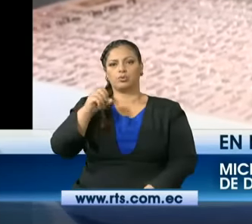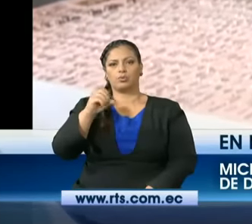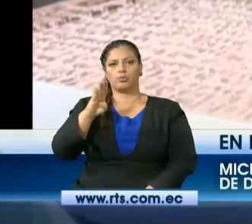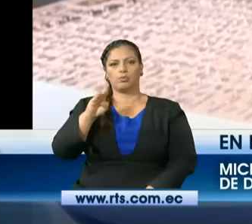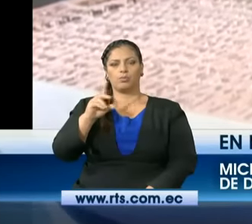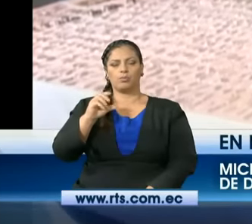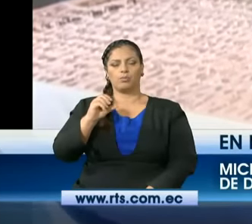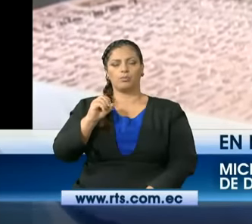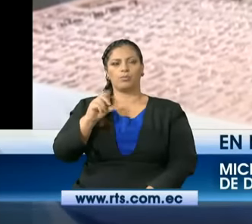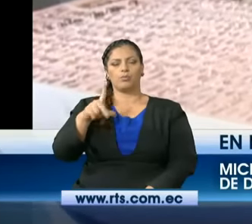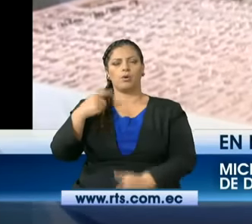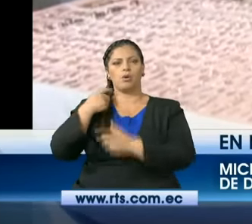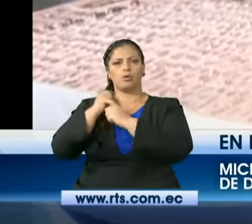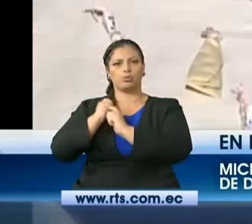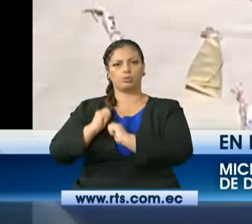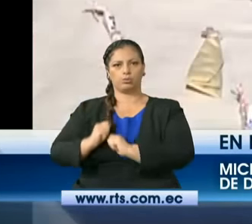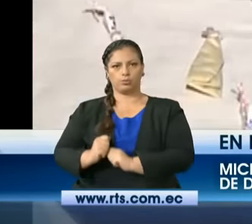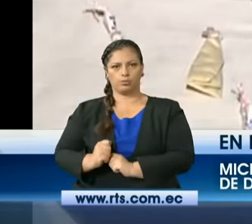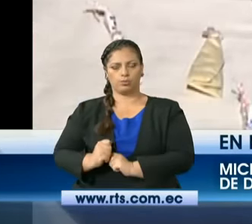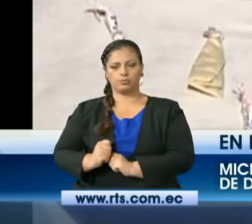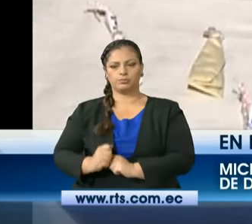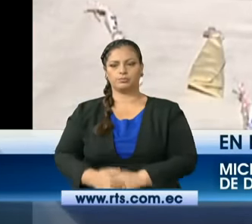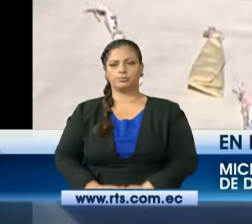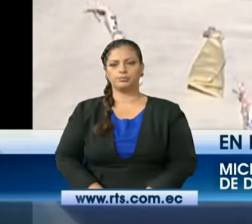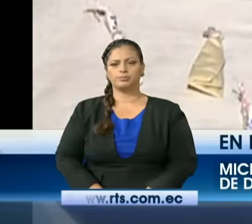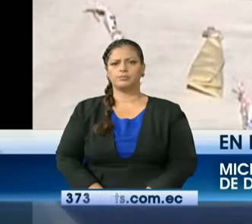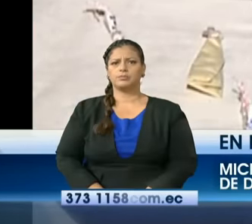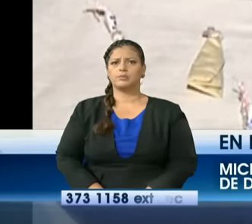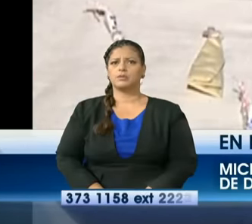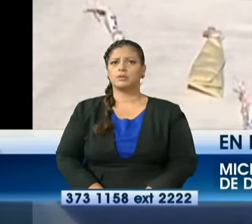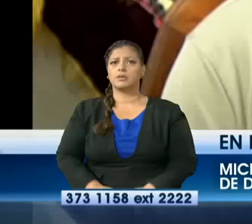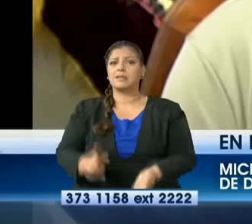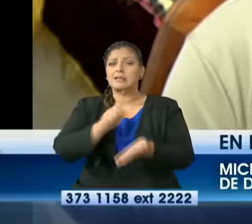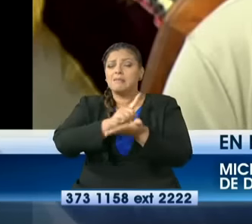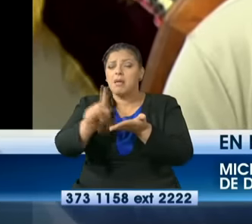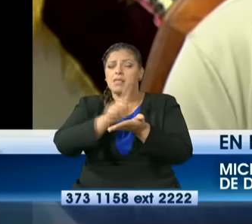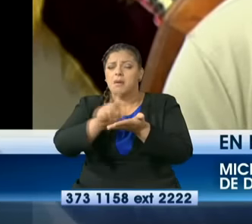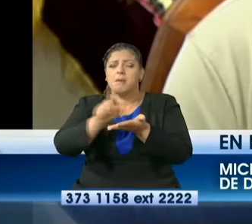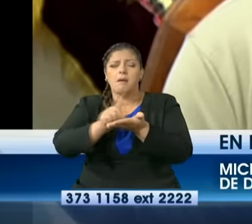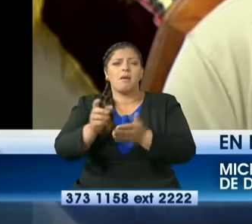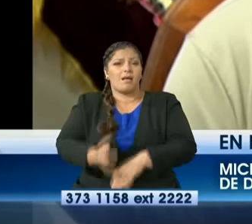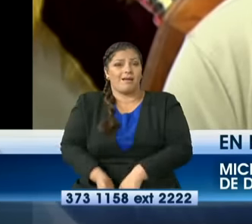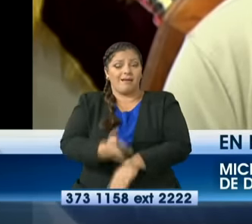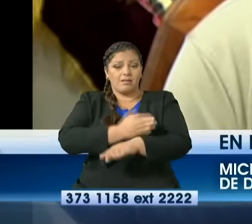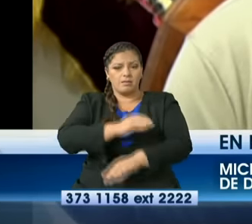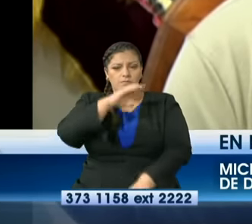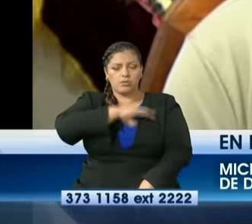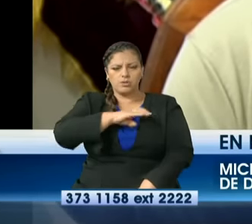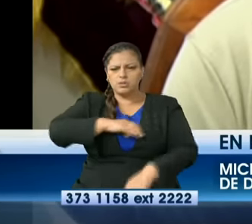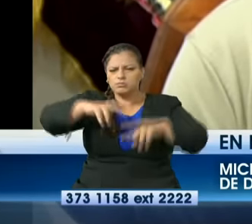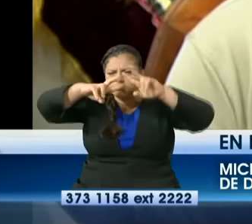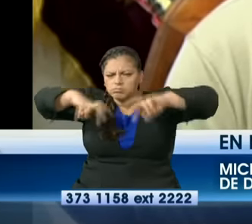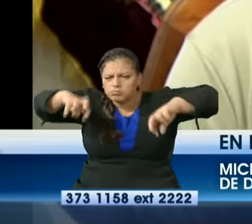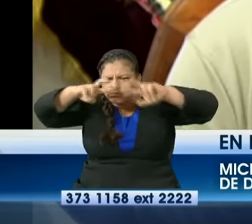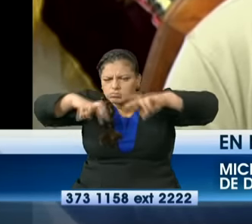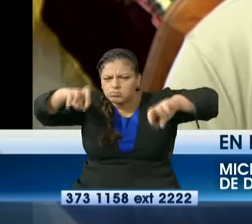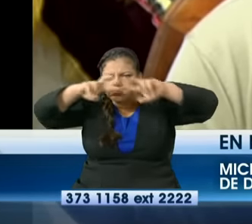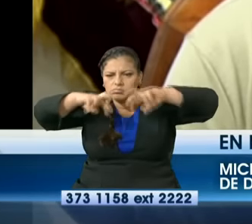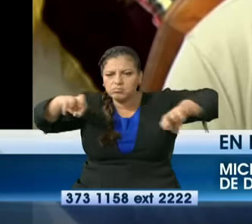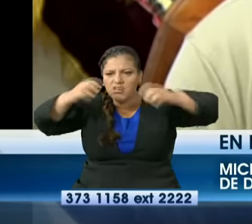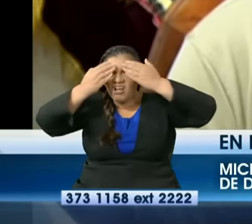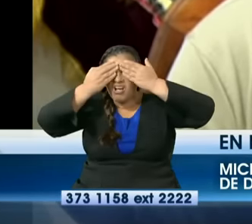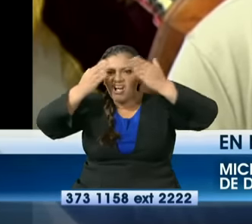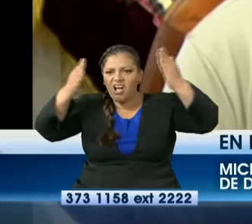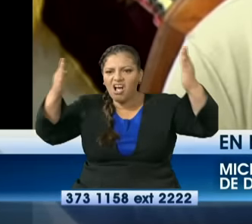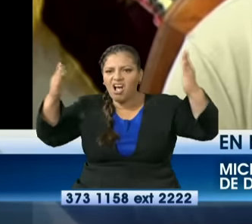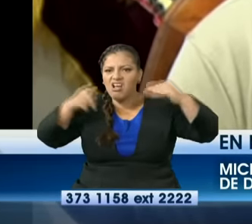cabo en base a una investigación que duró varias semanas. Se allanó prácticamente cinco domicilios,